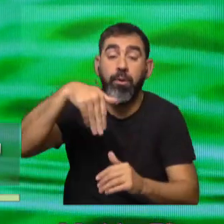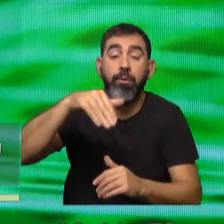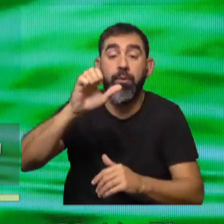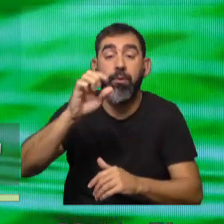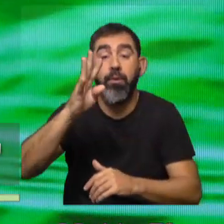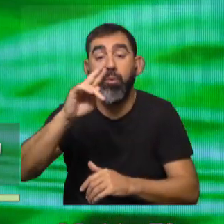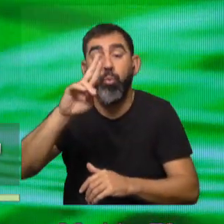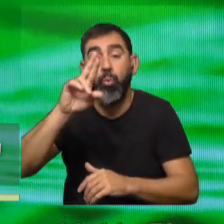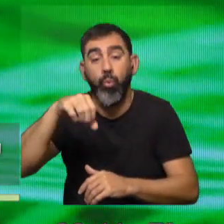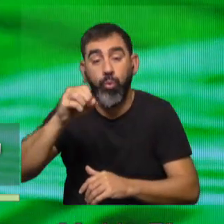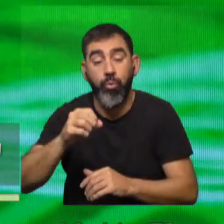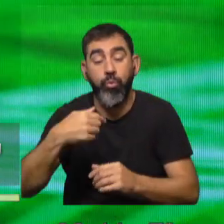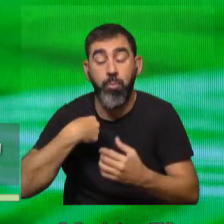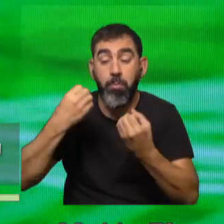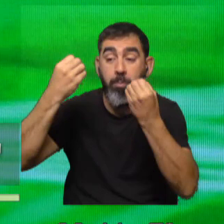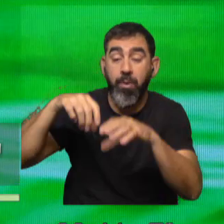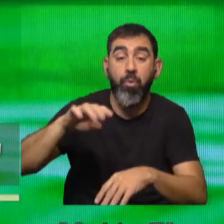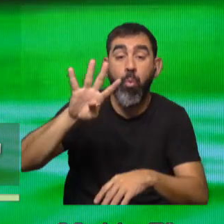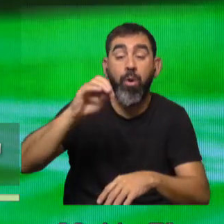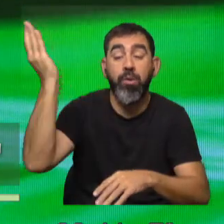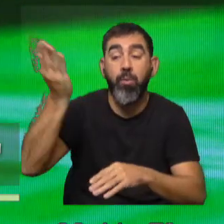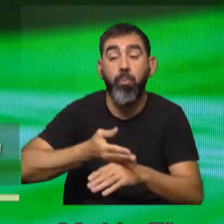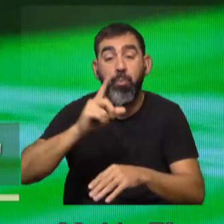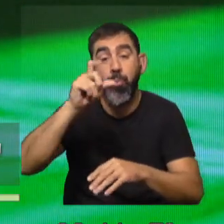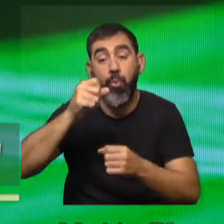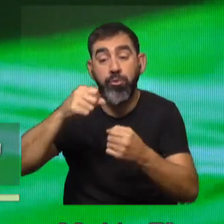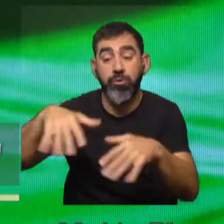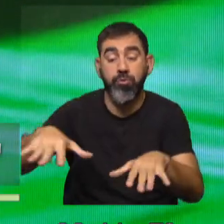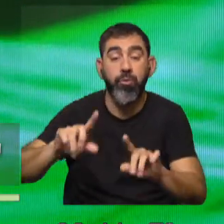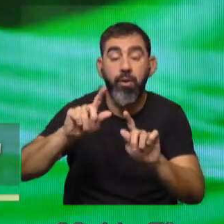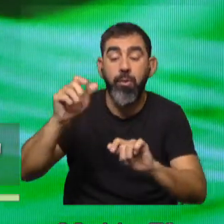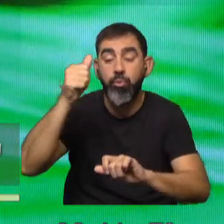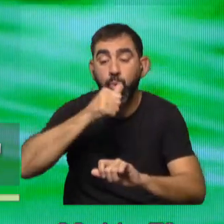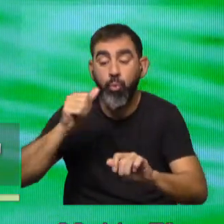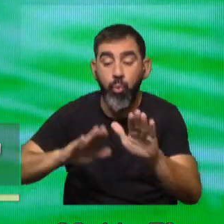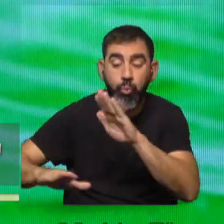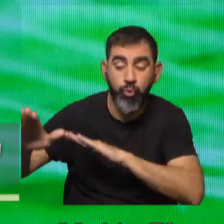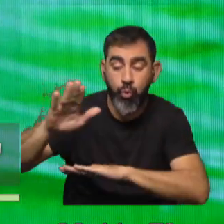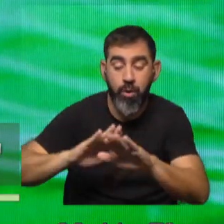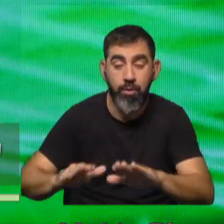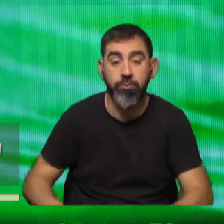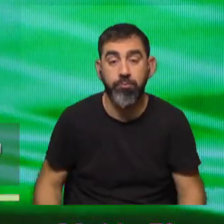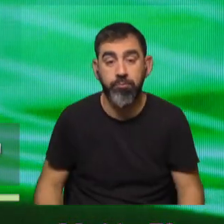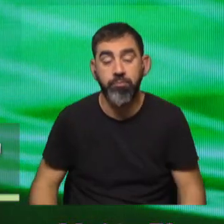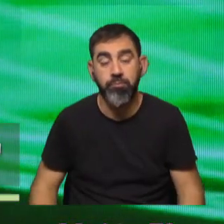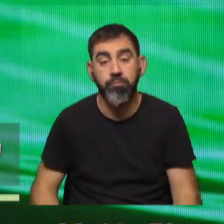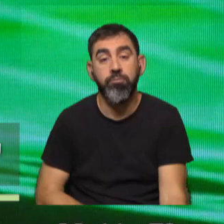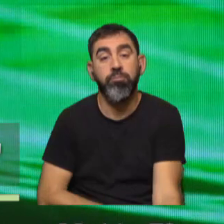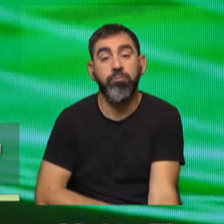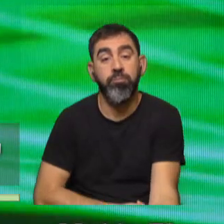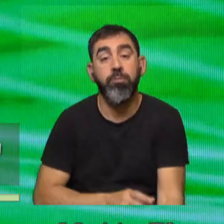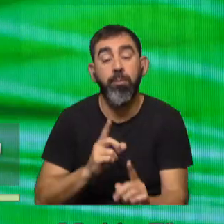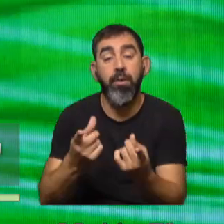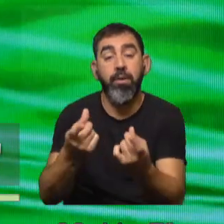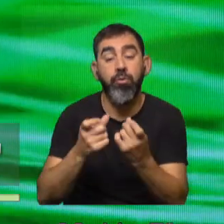de todas maneras voy a perder en el 40% esa agua tengo que repararla segundo lugar necesito